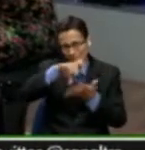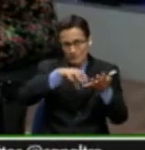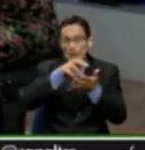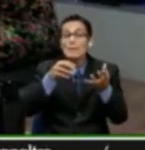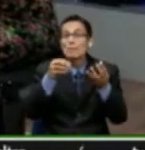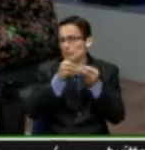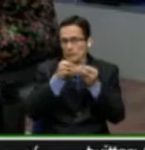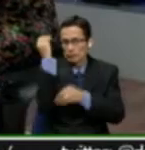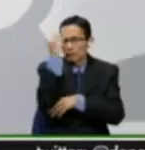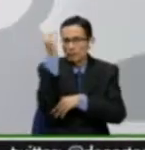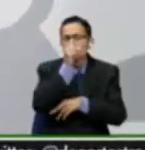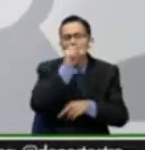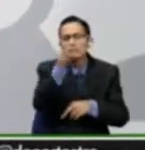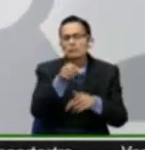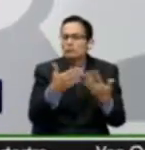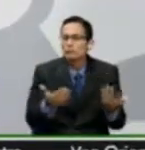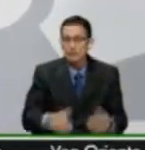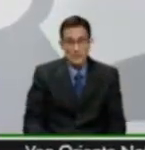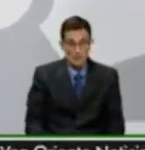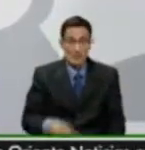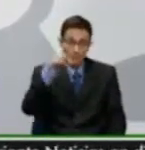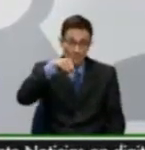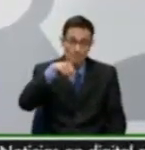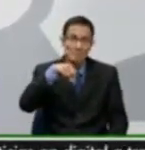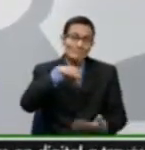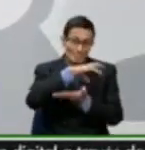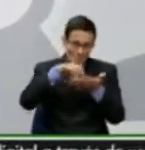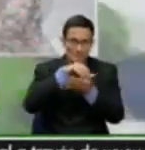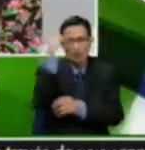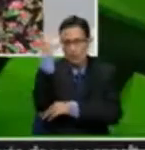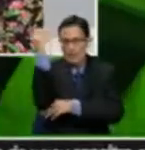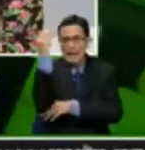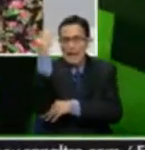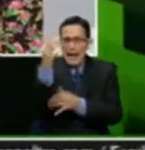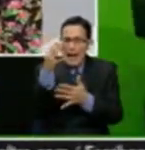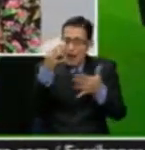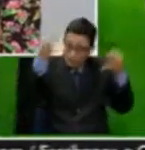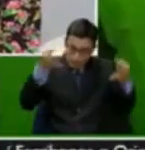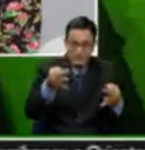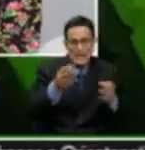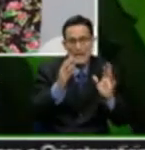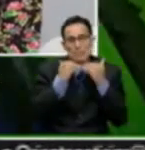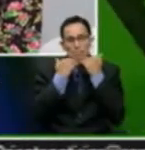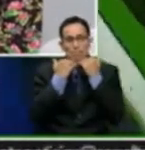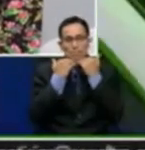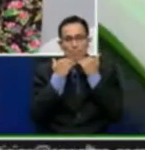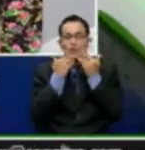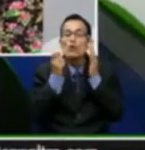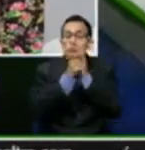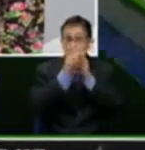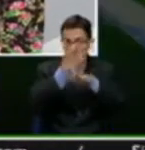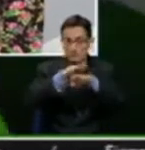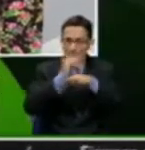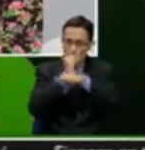maltrato infantil? Bueno, en Santander y en Colombia pues prácticamente no tengo datos específicos, pero sabemos que en el Instituto de Salud